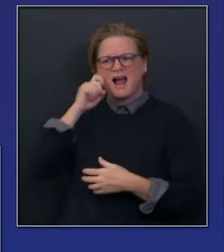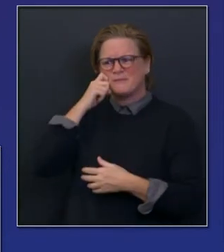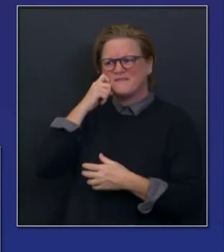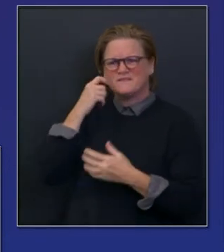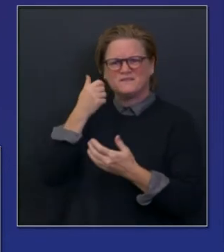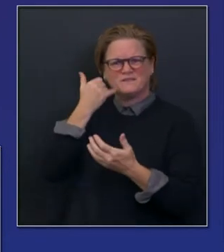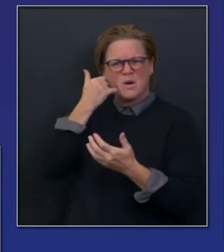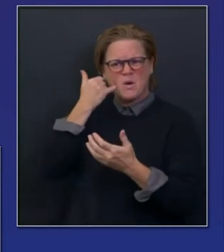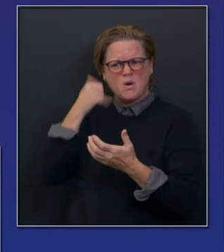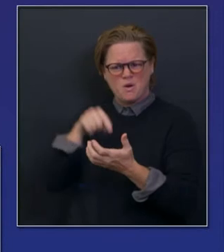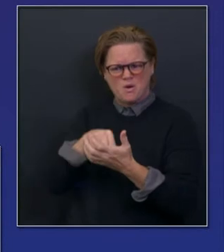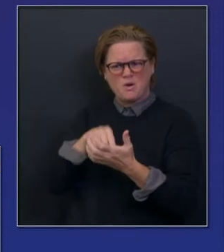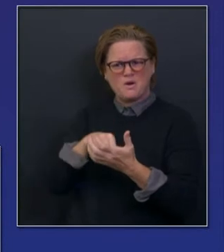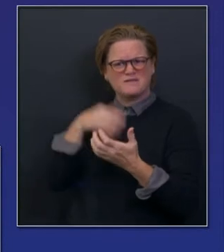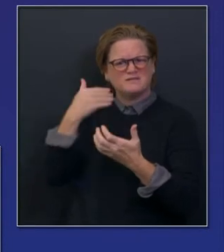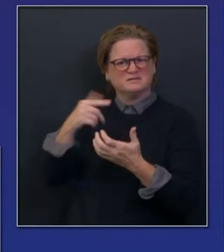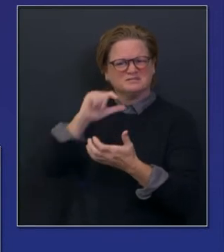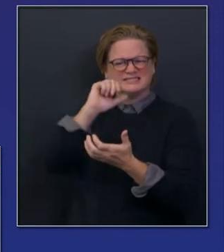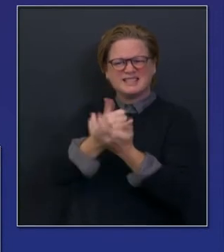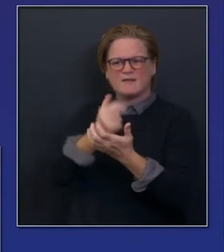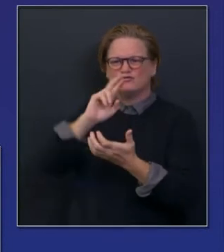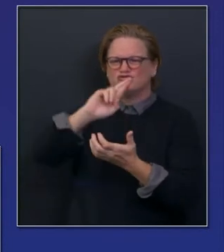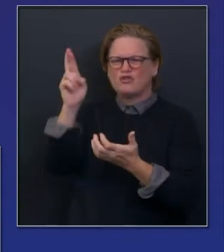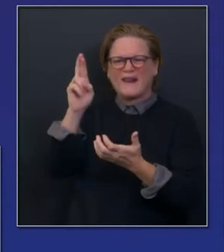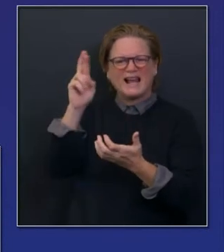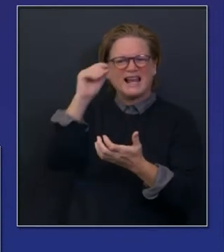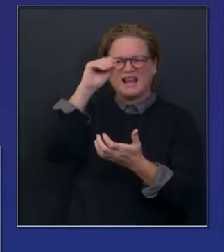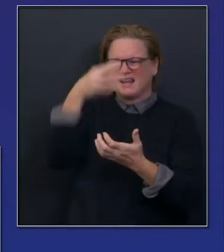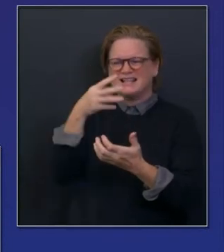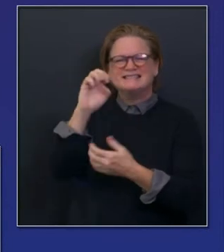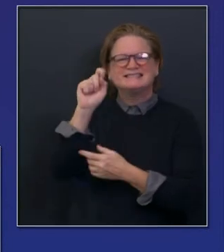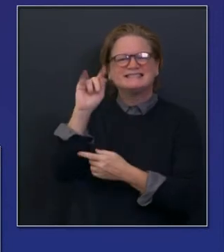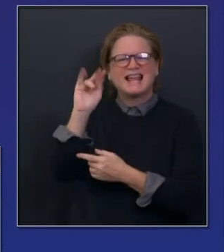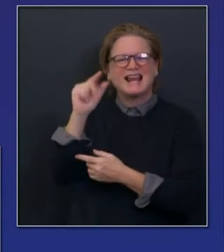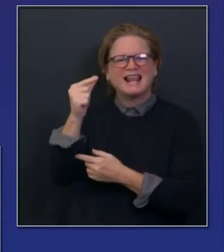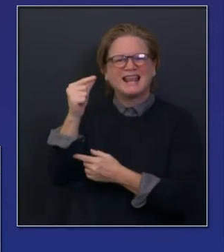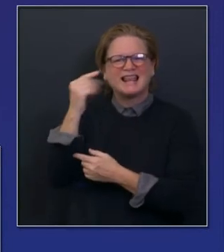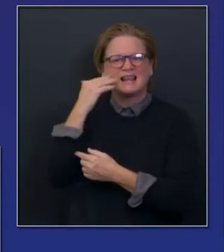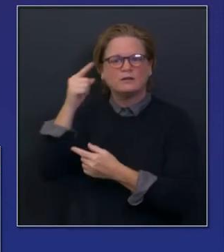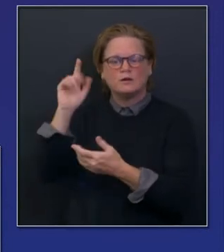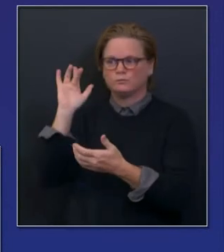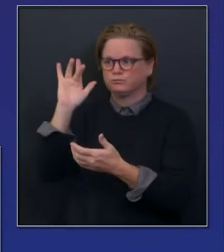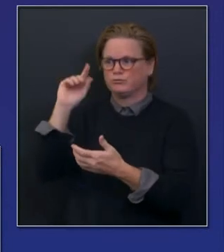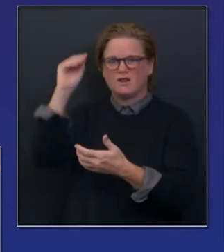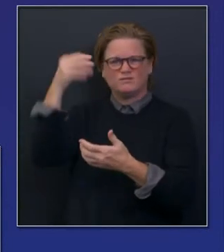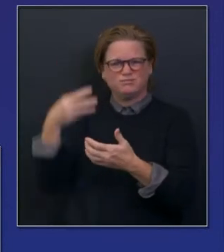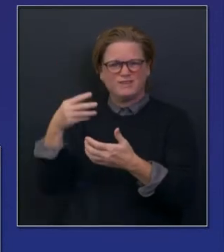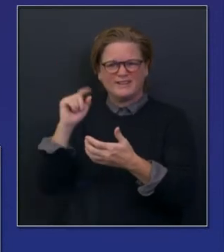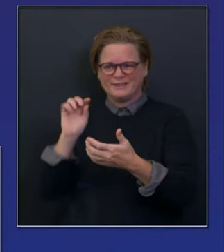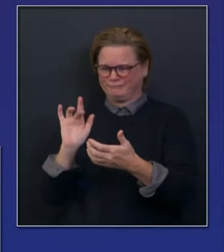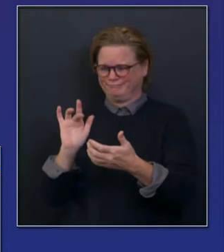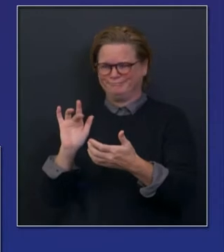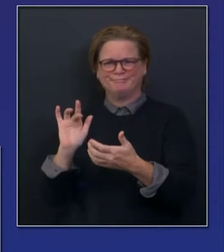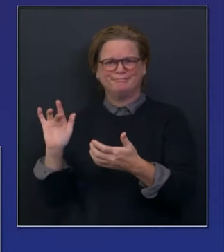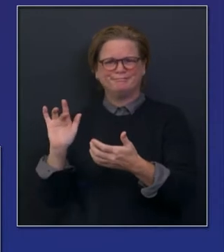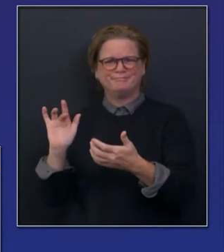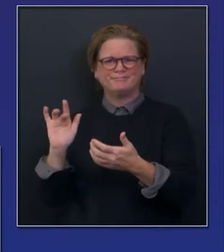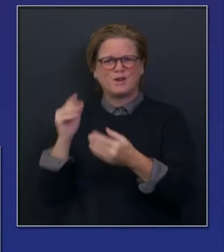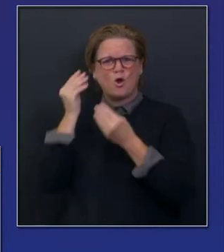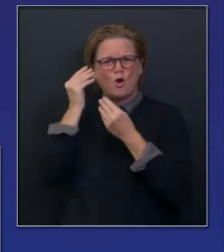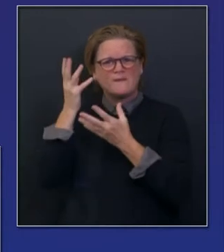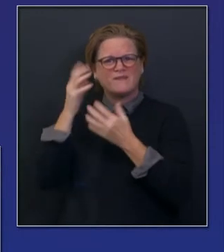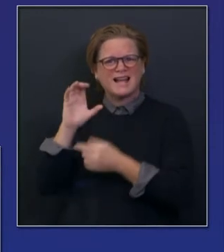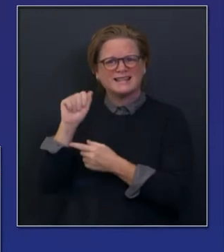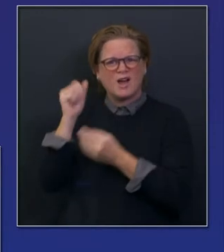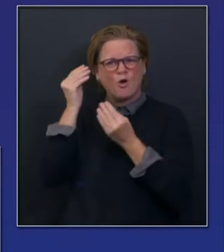settings, notificación de exposición. Ahí pueden verlo en la pantalla. Es muy fácil hacerlo. Son 3 movimientos que